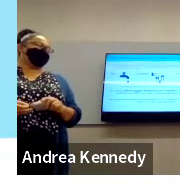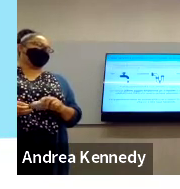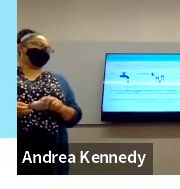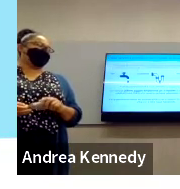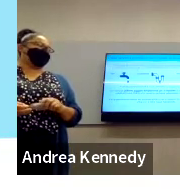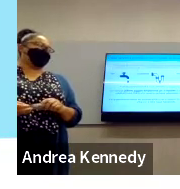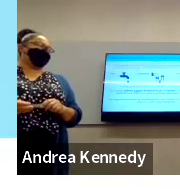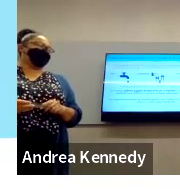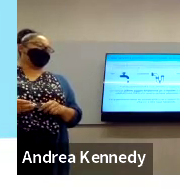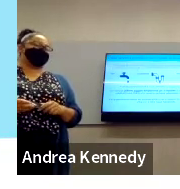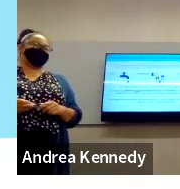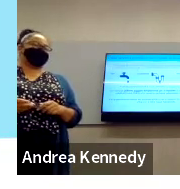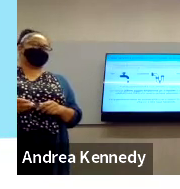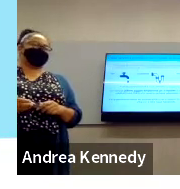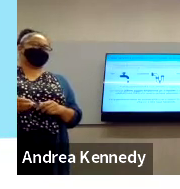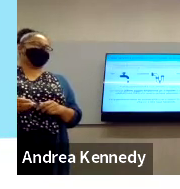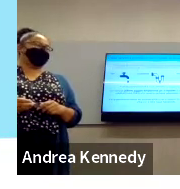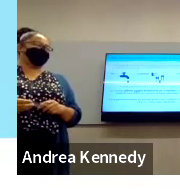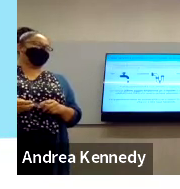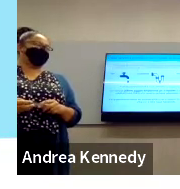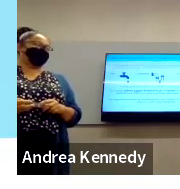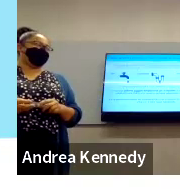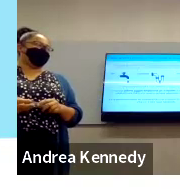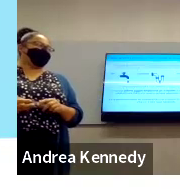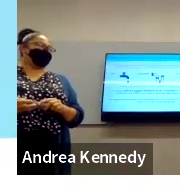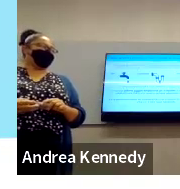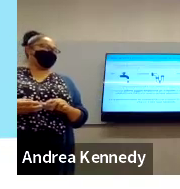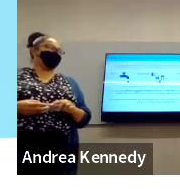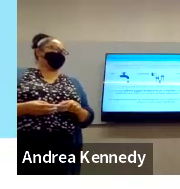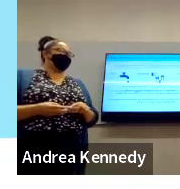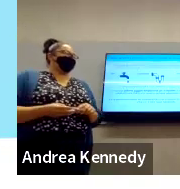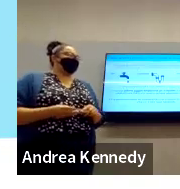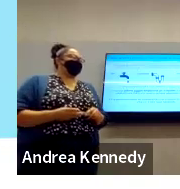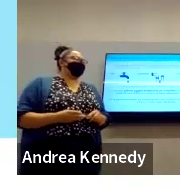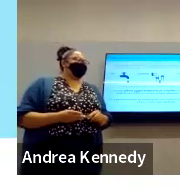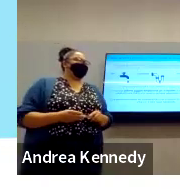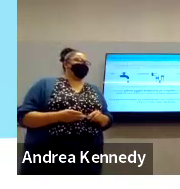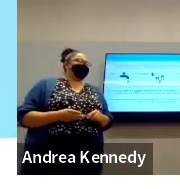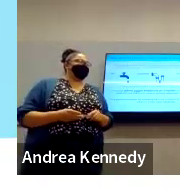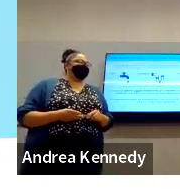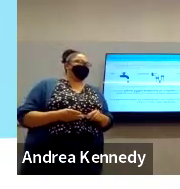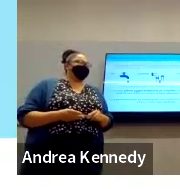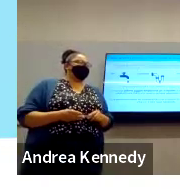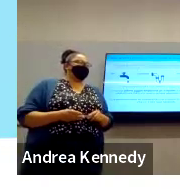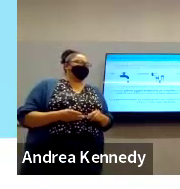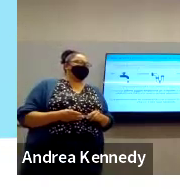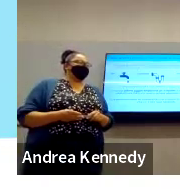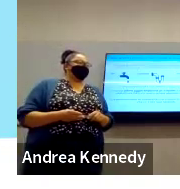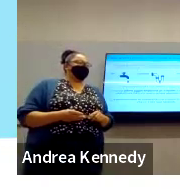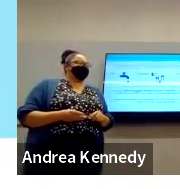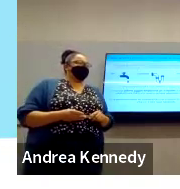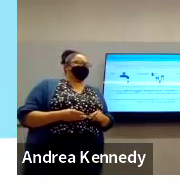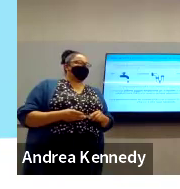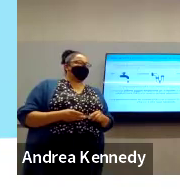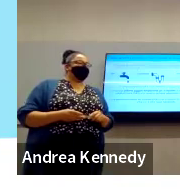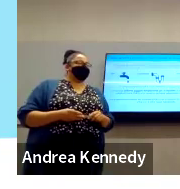primera vez se le va a agregar a la renta, pero de ahí ya nunca va a pagar los servicios públicos, ya va a ser una renta fija y el aumento de renta